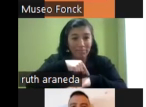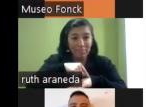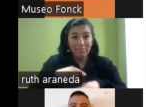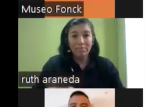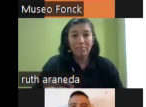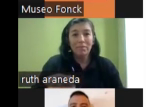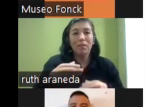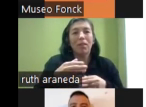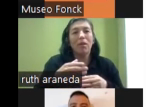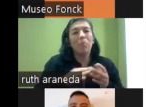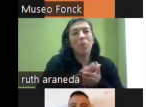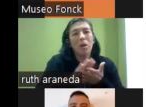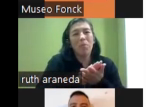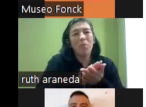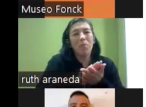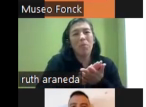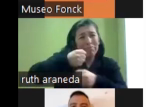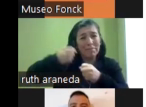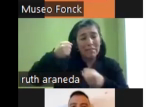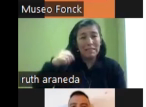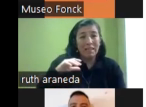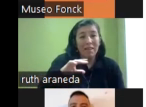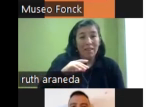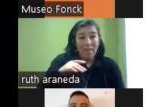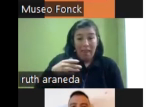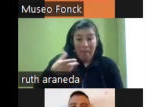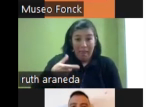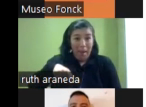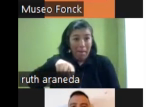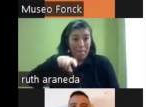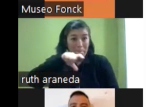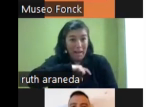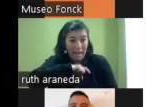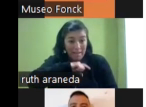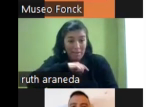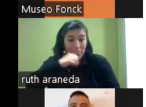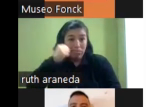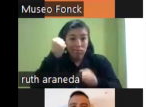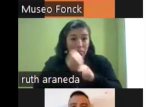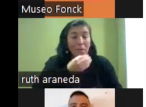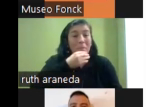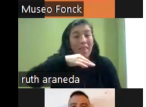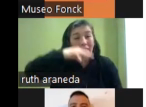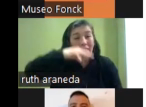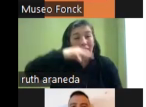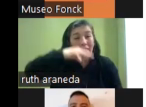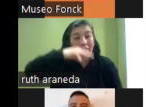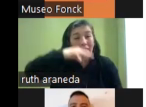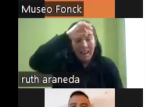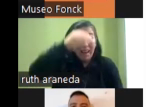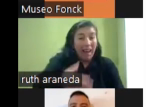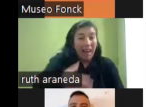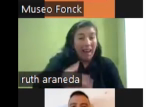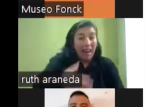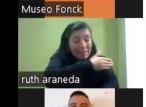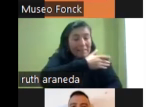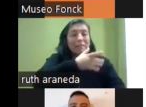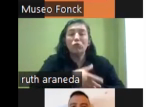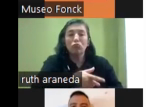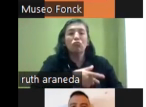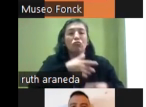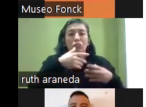los 5 siglos previos a la llegada de los incas por una parte y de los españoles poquito